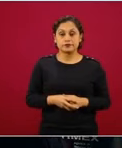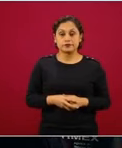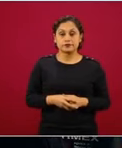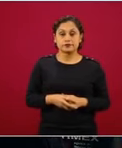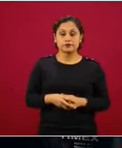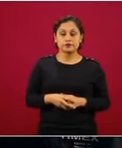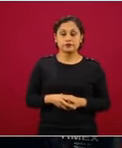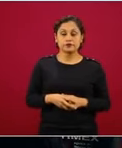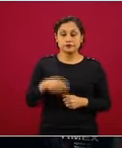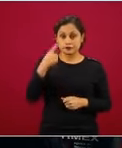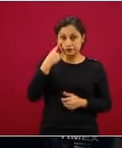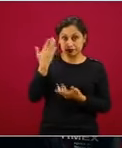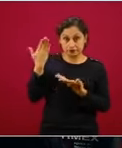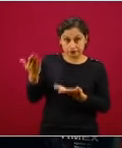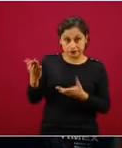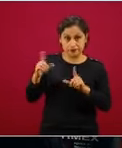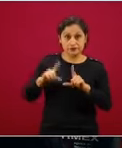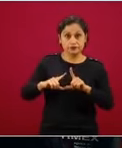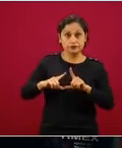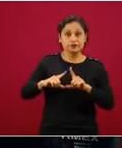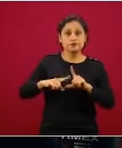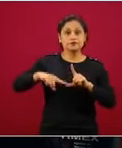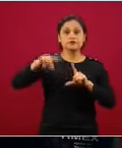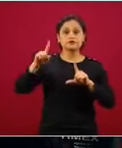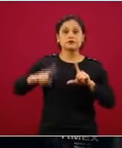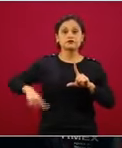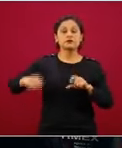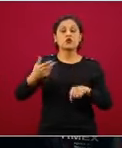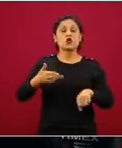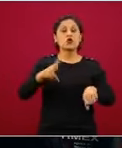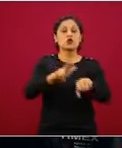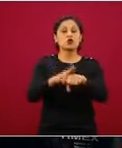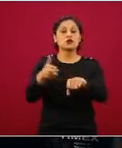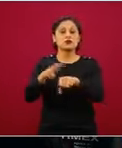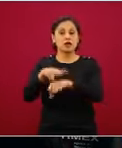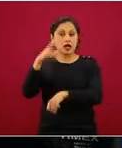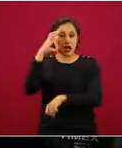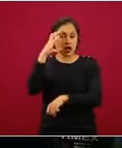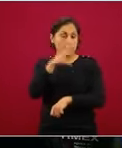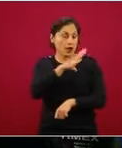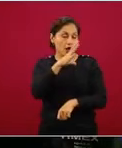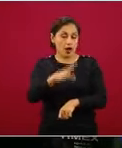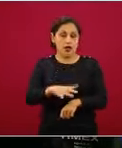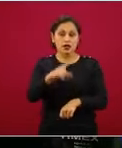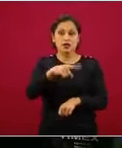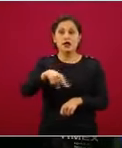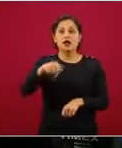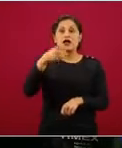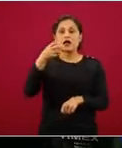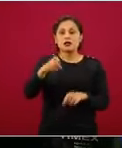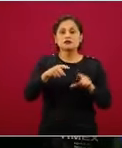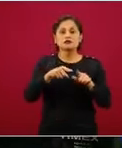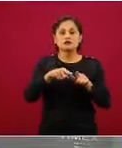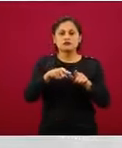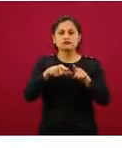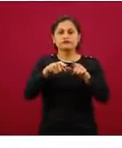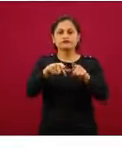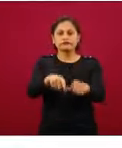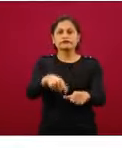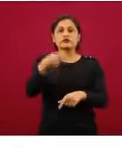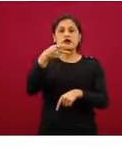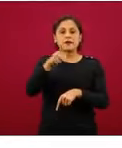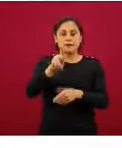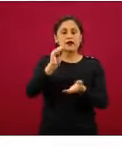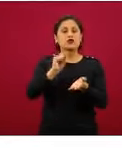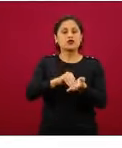Estas son las hospitalizaciones en camas generales, han tenido una suerte de estabilización en el tiempo, pero continúan todavía en